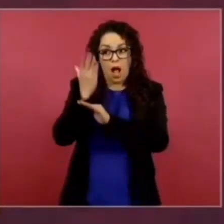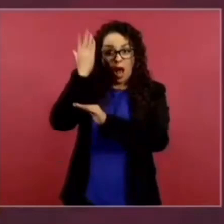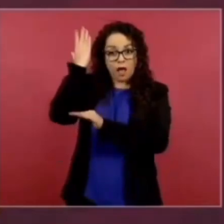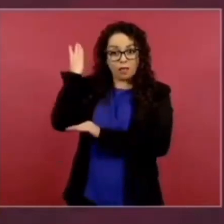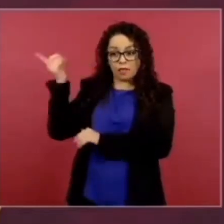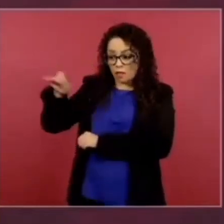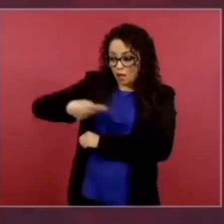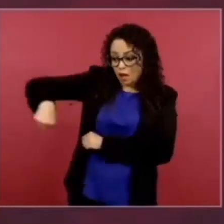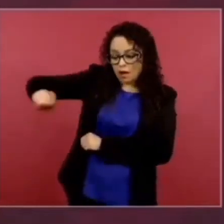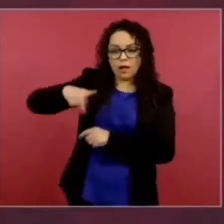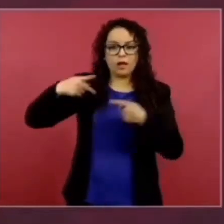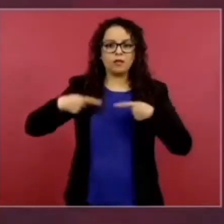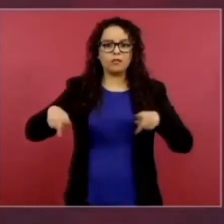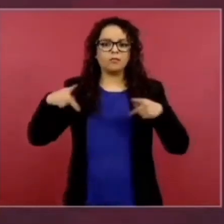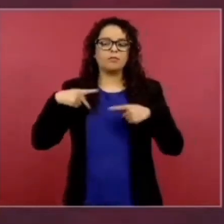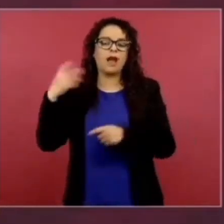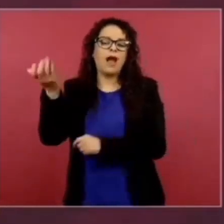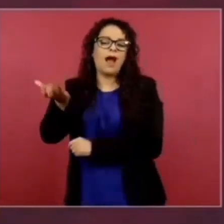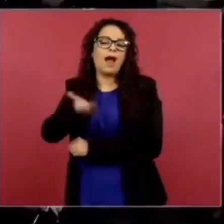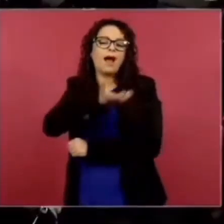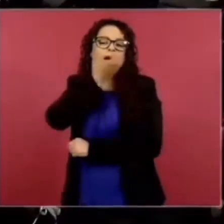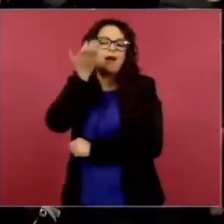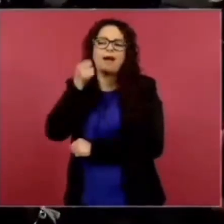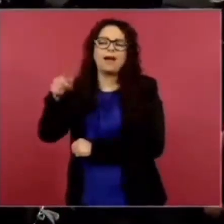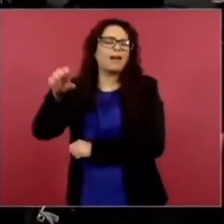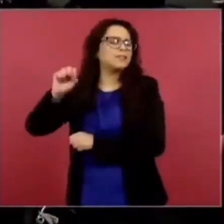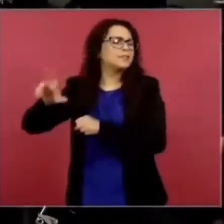Y al pueblo, nada.